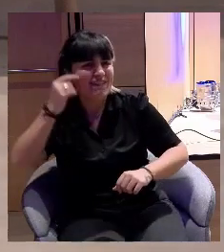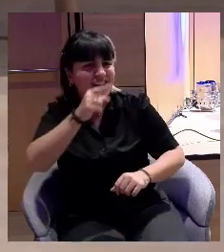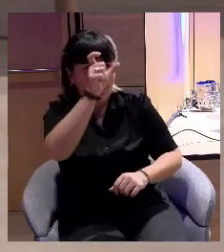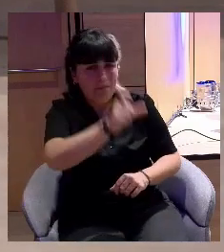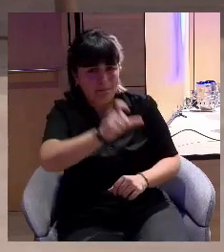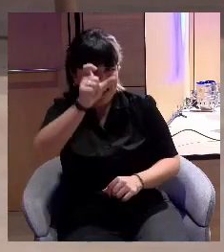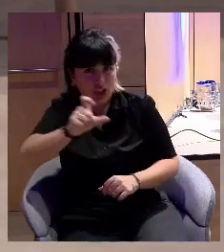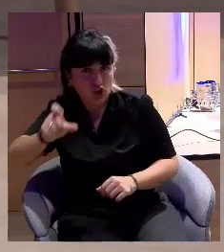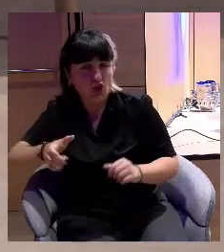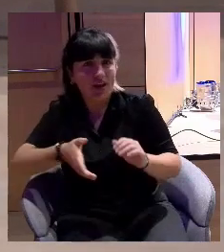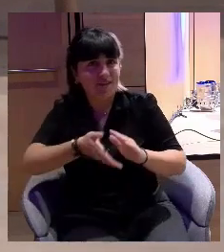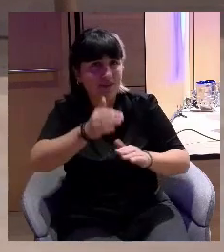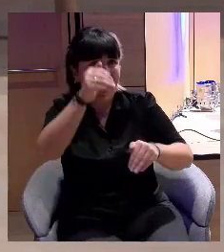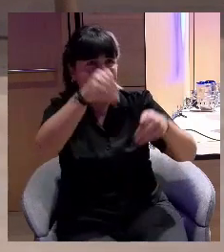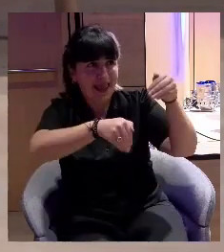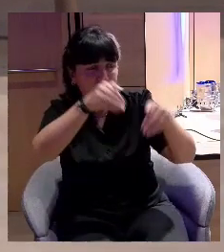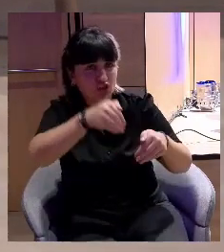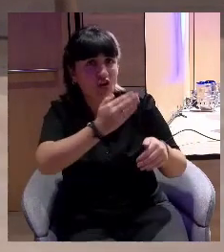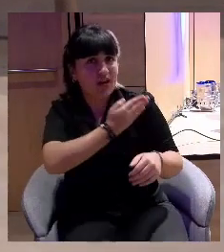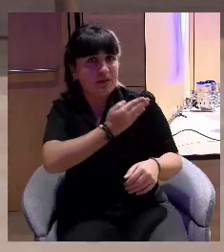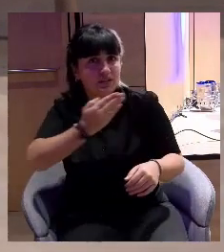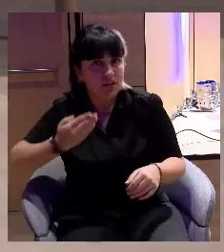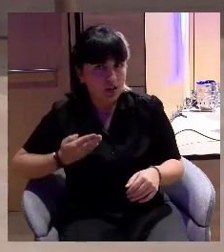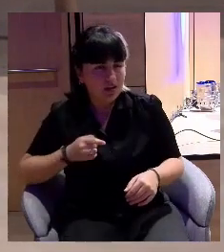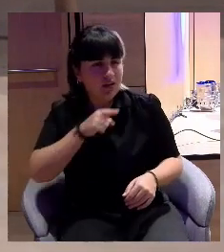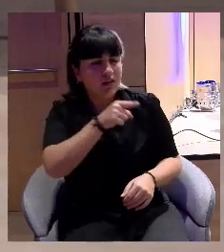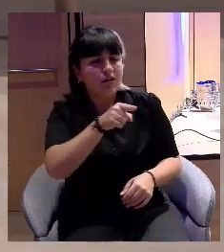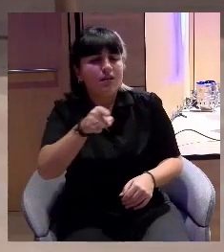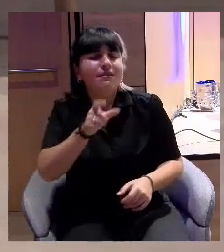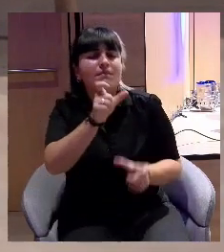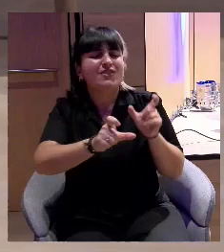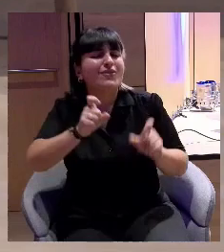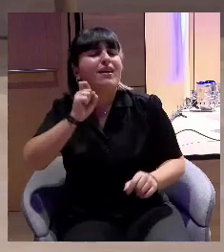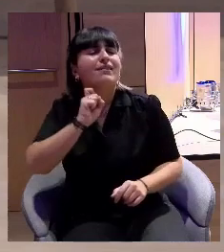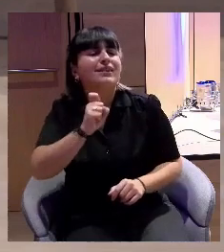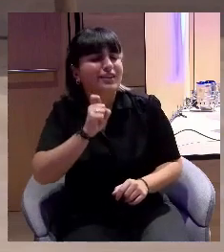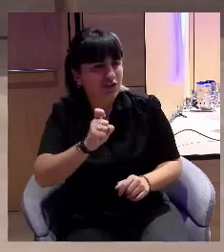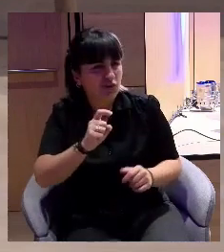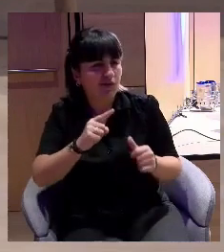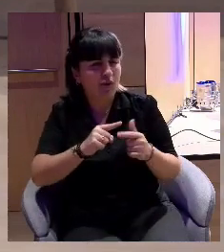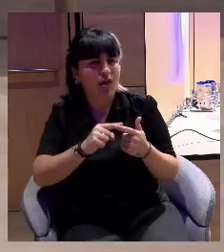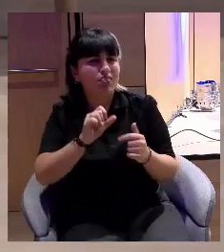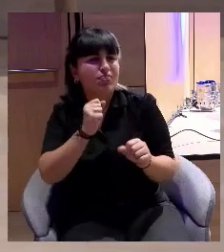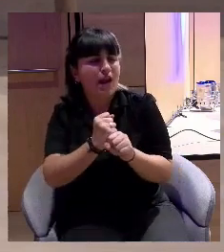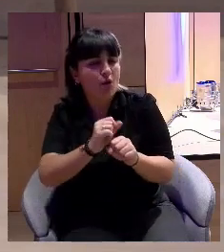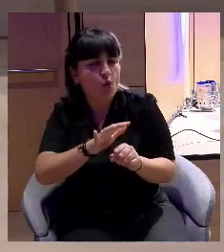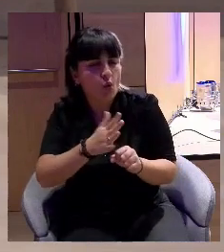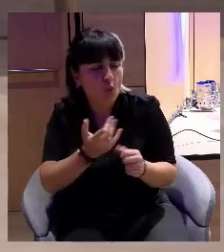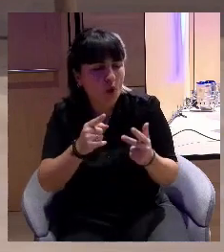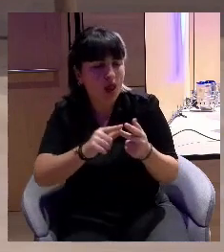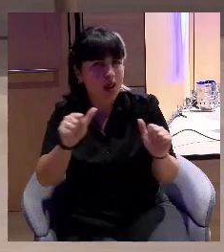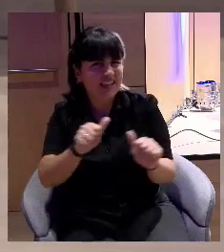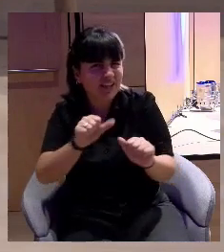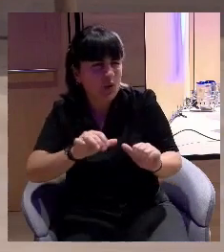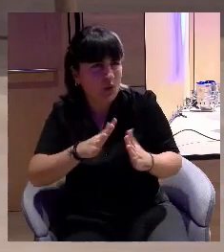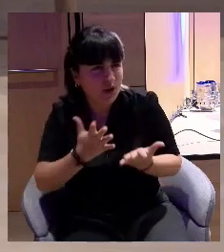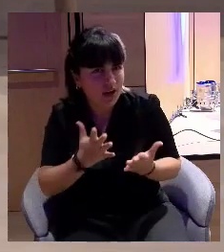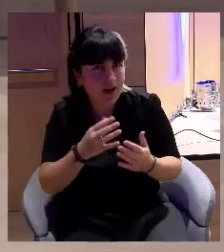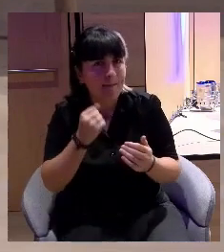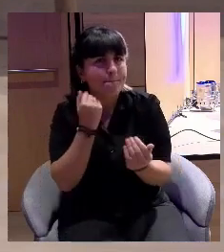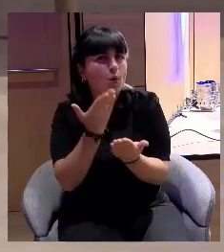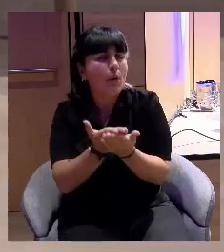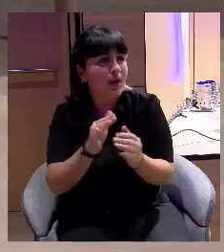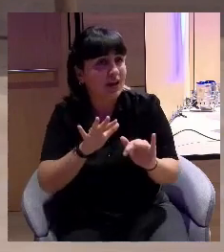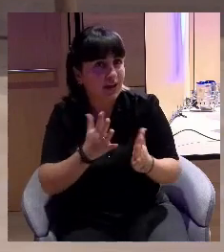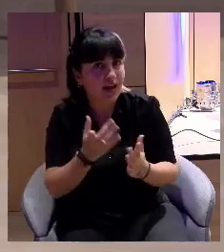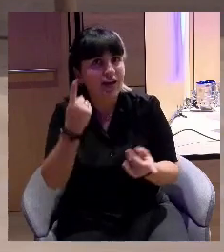que publicamos. ¿Qué sueño? Quizás lo que no hemos trabajado nosotros en API electoral en Colombia